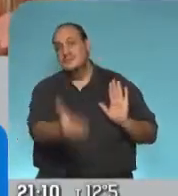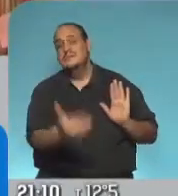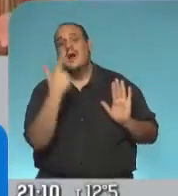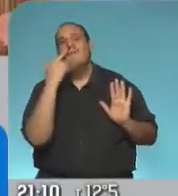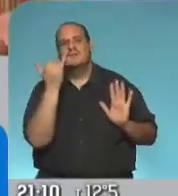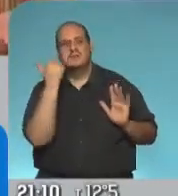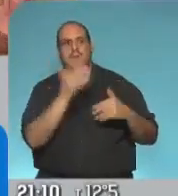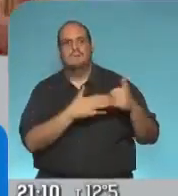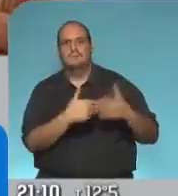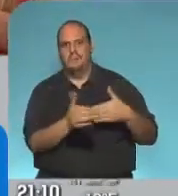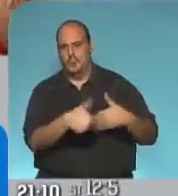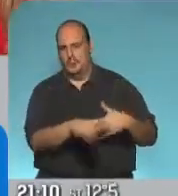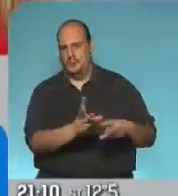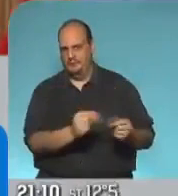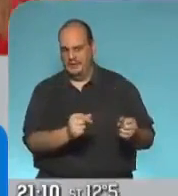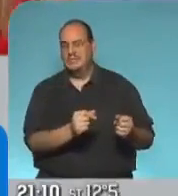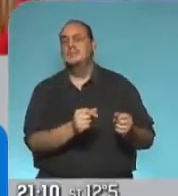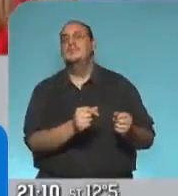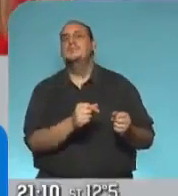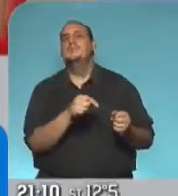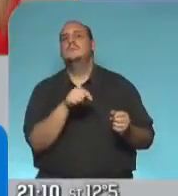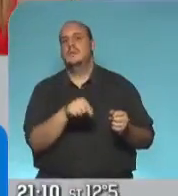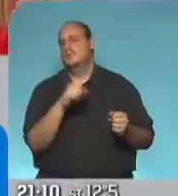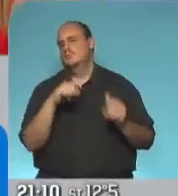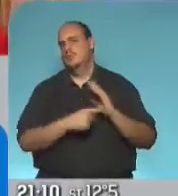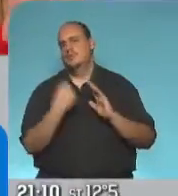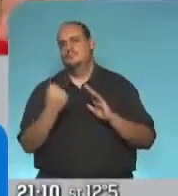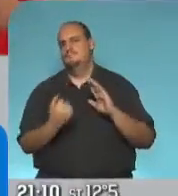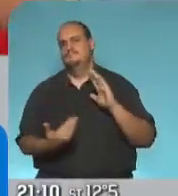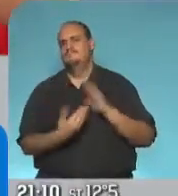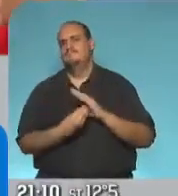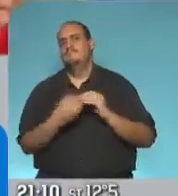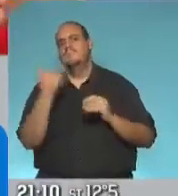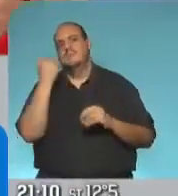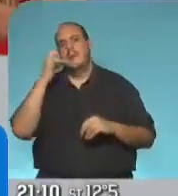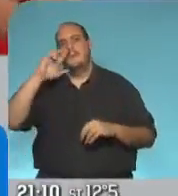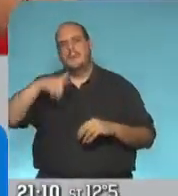haber avances en la situación. Y bueno, lo principal es que se llegó a un